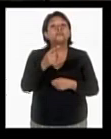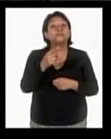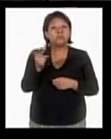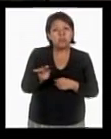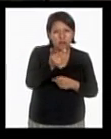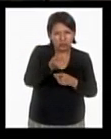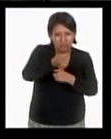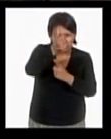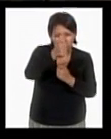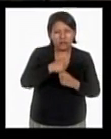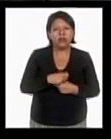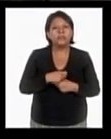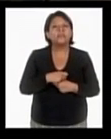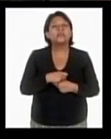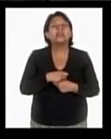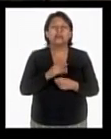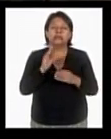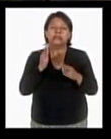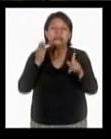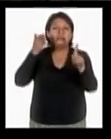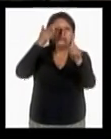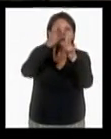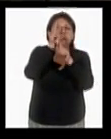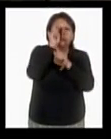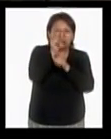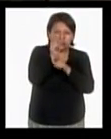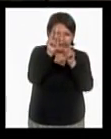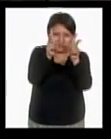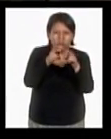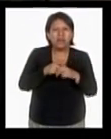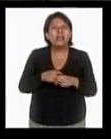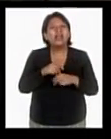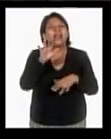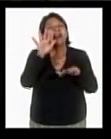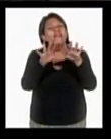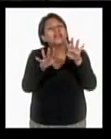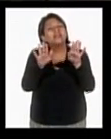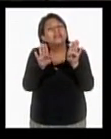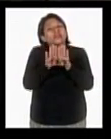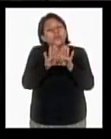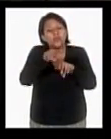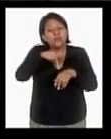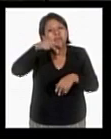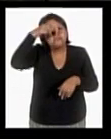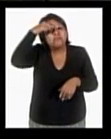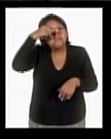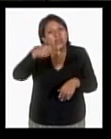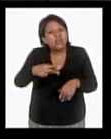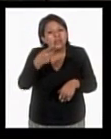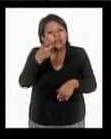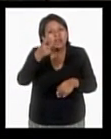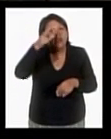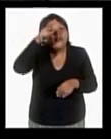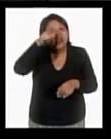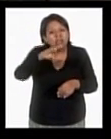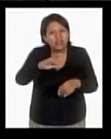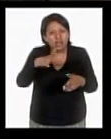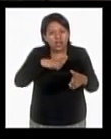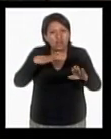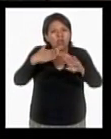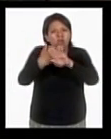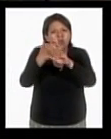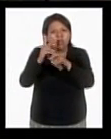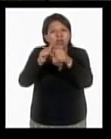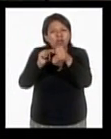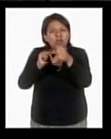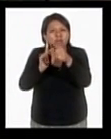Luisa, y tiene que ver con esto, María Elisa. De pronto, ¿en qué momento en México esta realidad del racismo, esta realidad